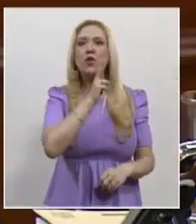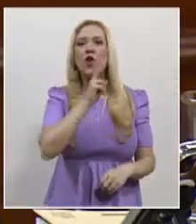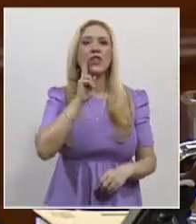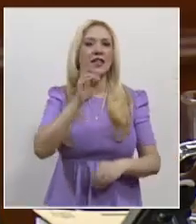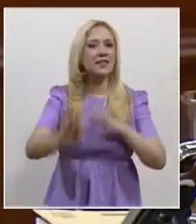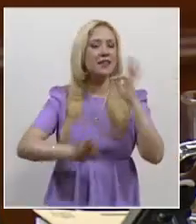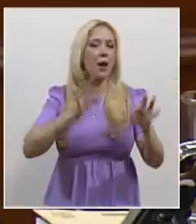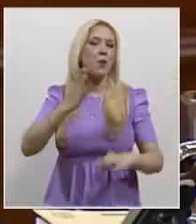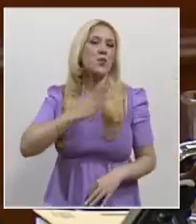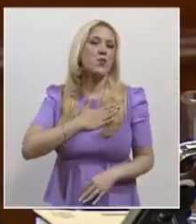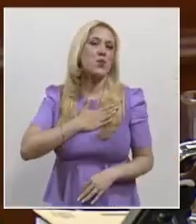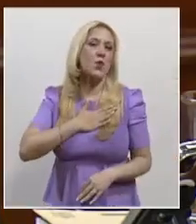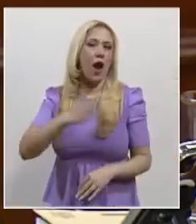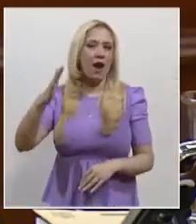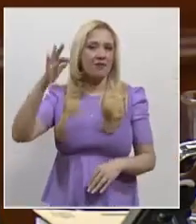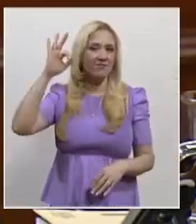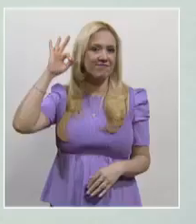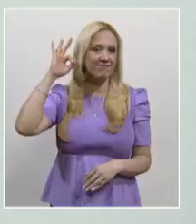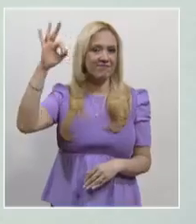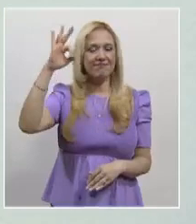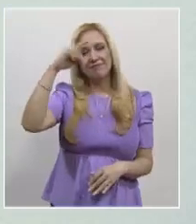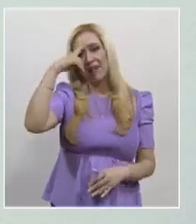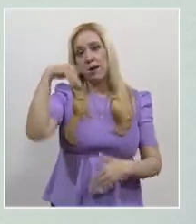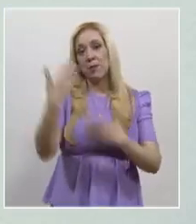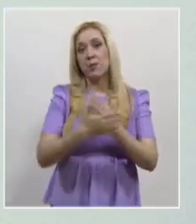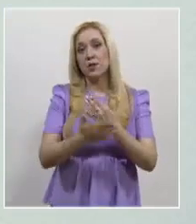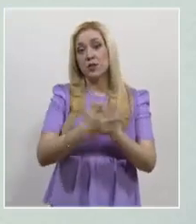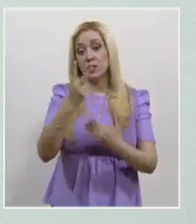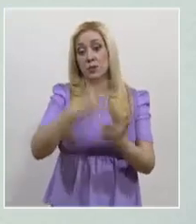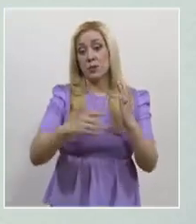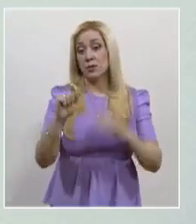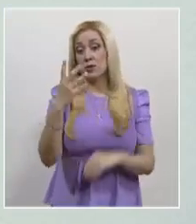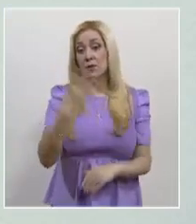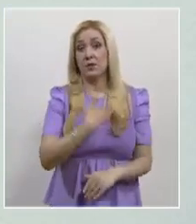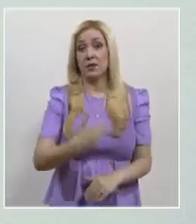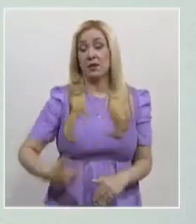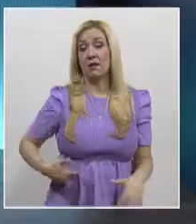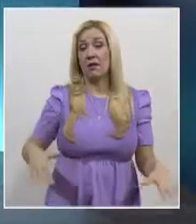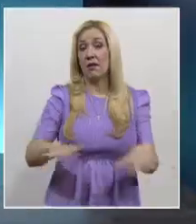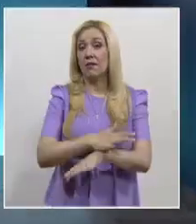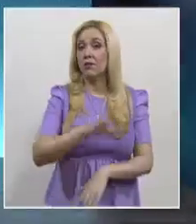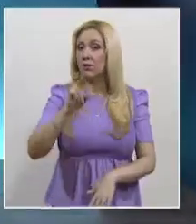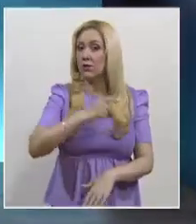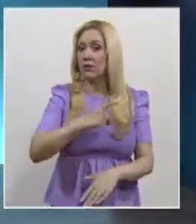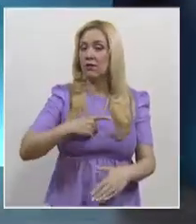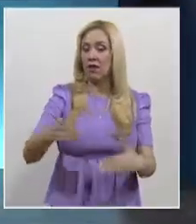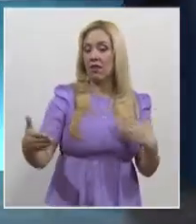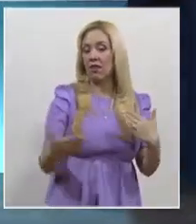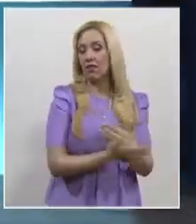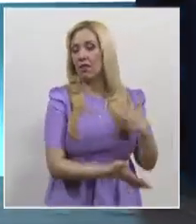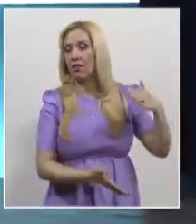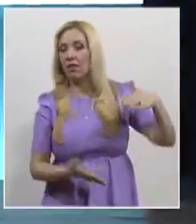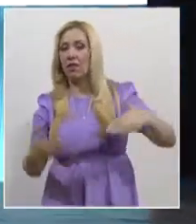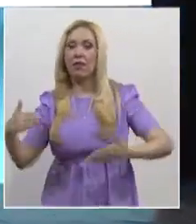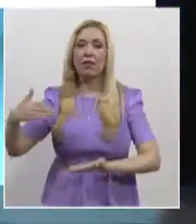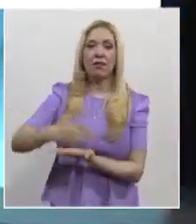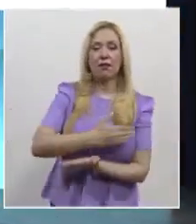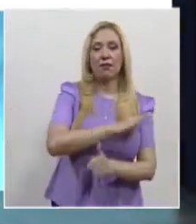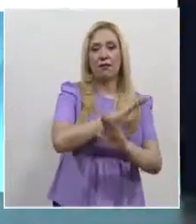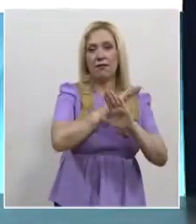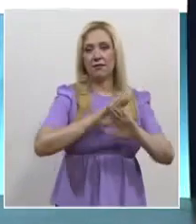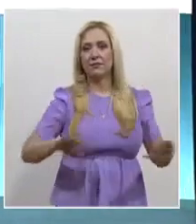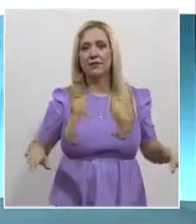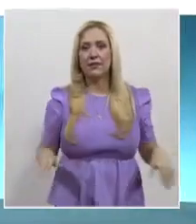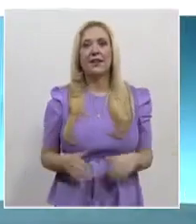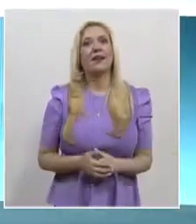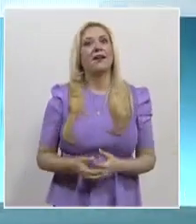la legislación aplicable para las elecciones del próximo año, la elección presidencial. Es la información que tenemos, Oscar. Correcto, Juan